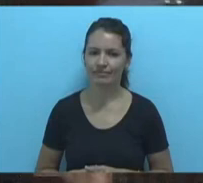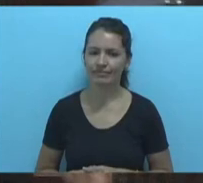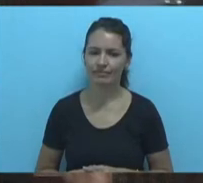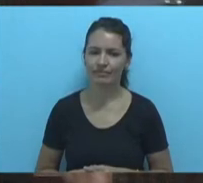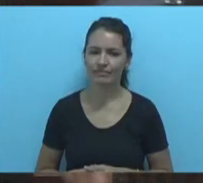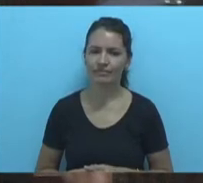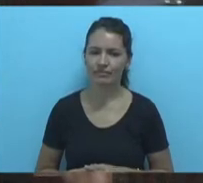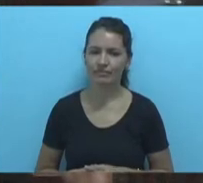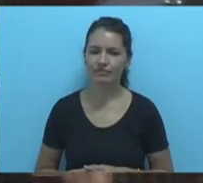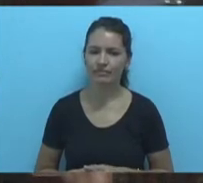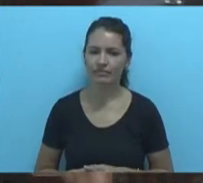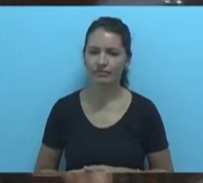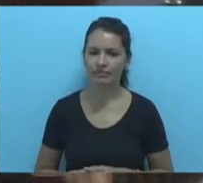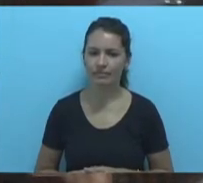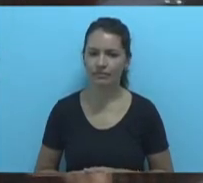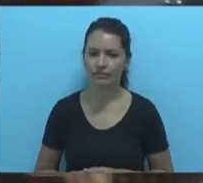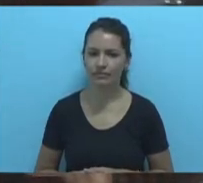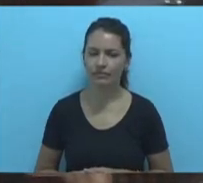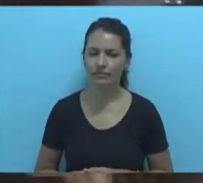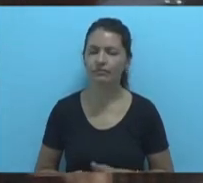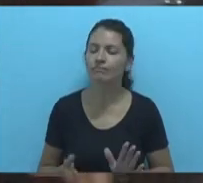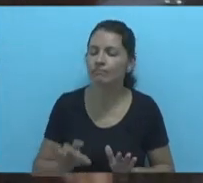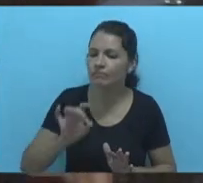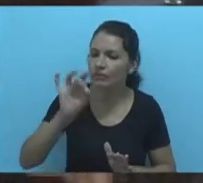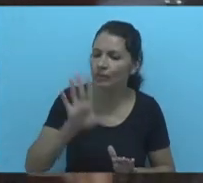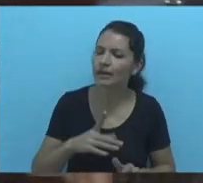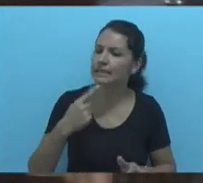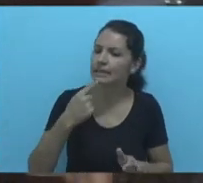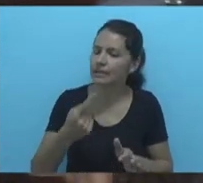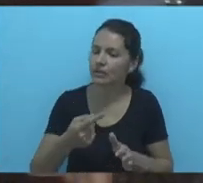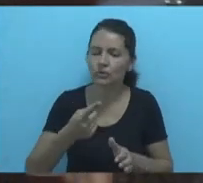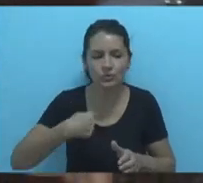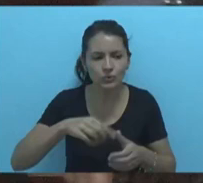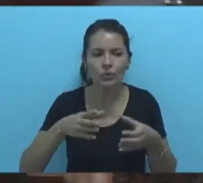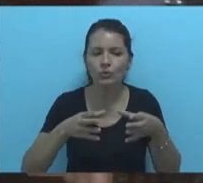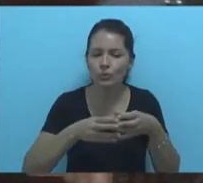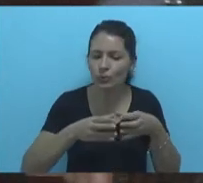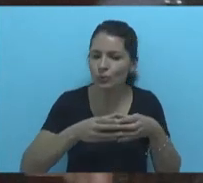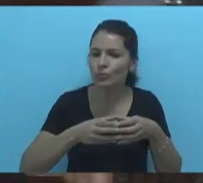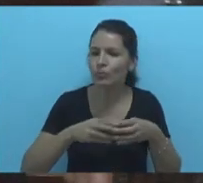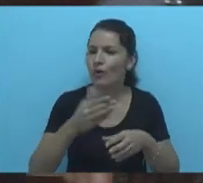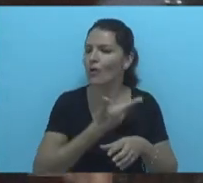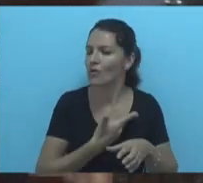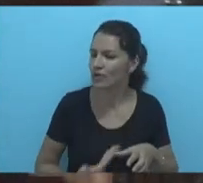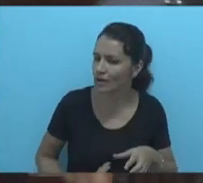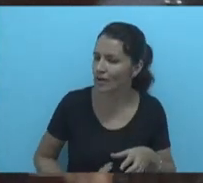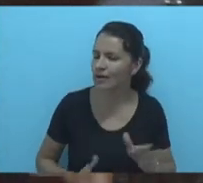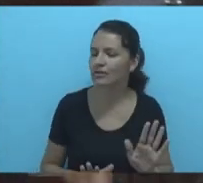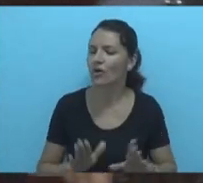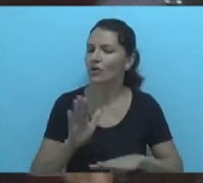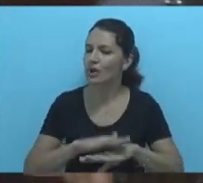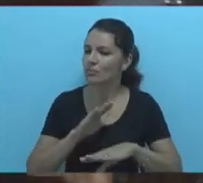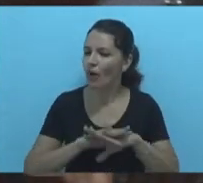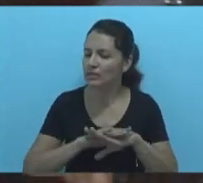exento de hacerlo, pero sí quería dejar, por lo menos en nombre de nuestro bloque y en nombre de nuestro partido, la responsabilidad política